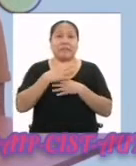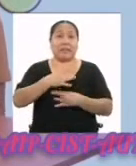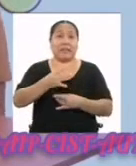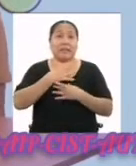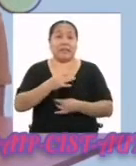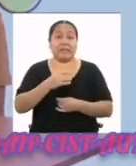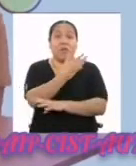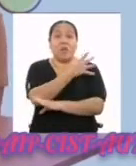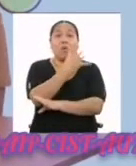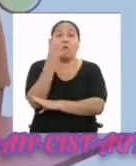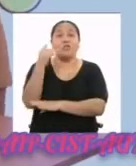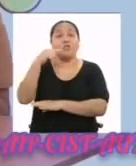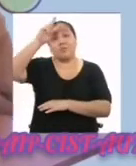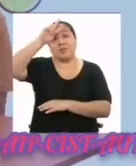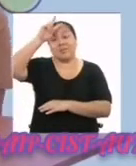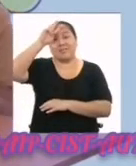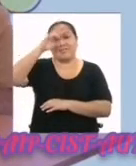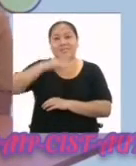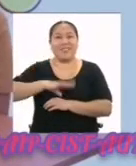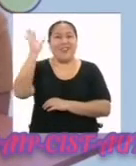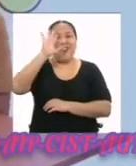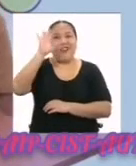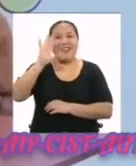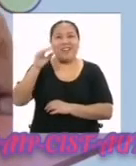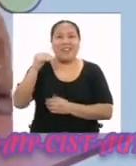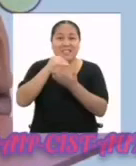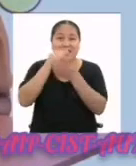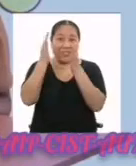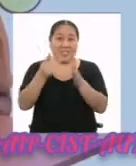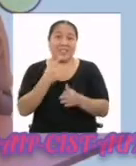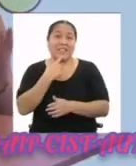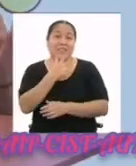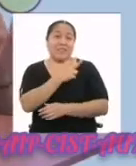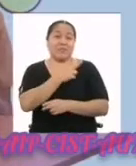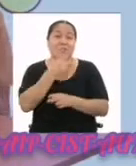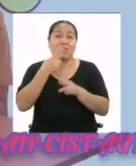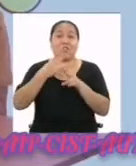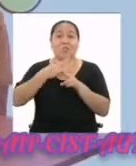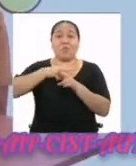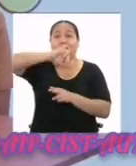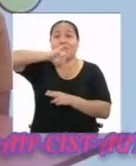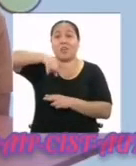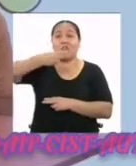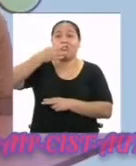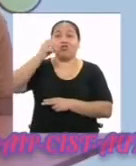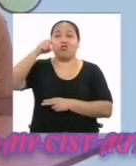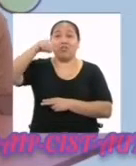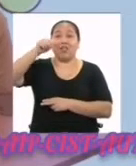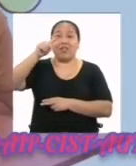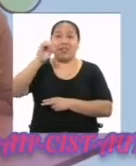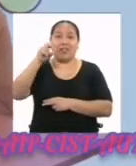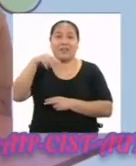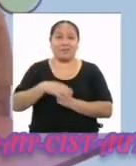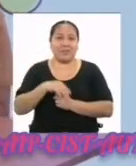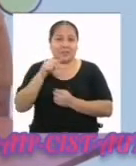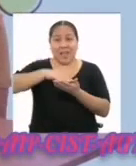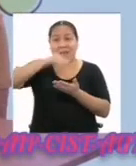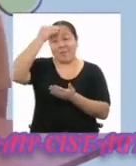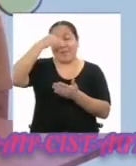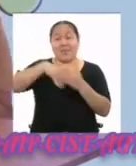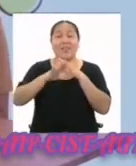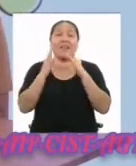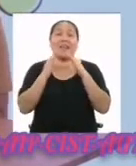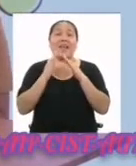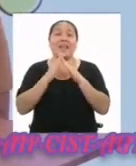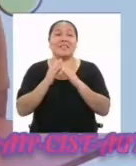Perú. Hola chicas y chicos de tercero de secundaria. Yo soy Jonathan Hernández y esto es Aprende en Casa. El día de hoy